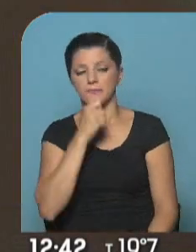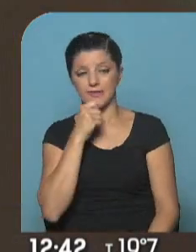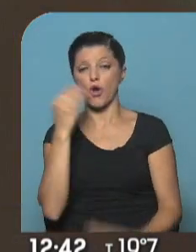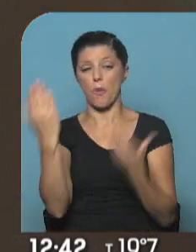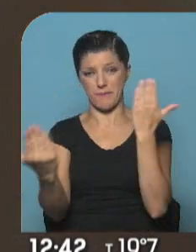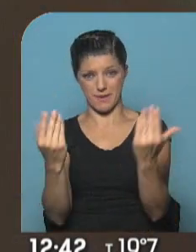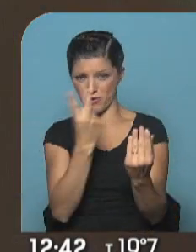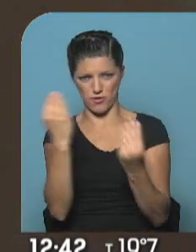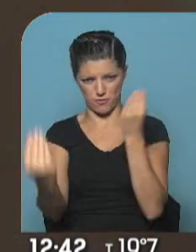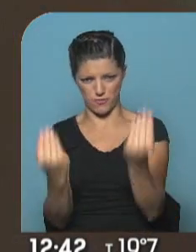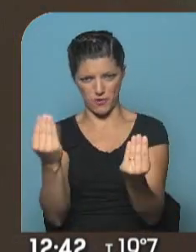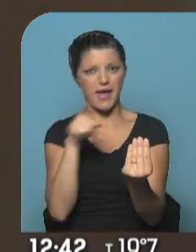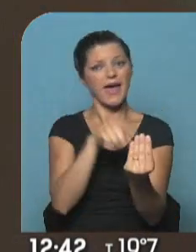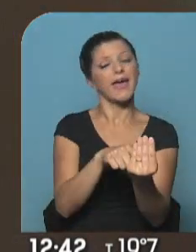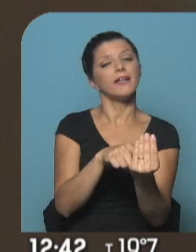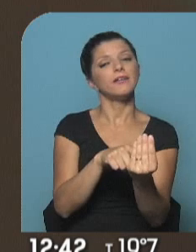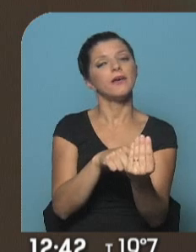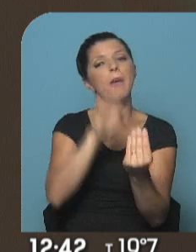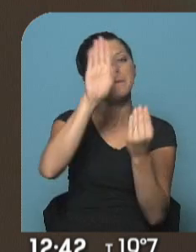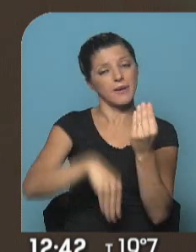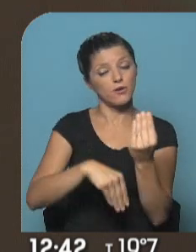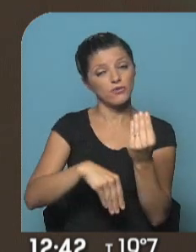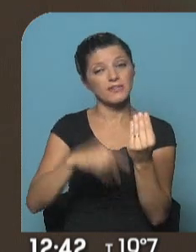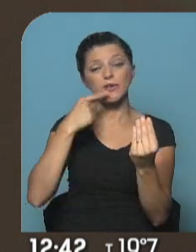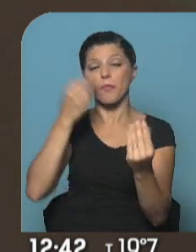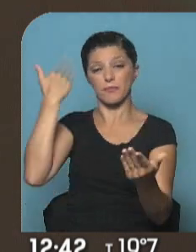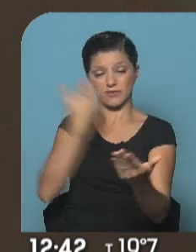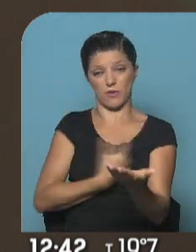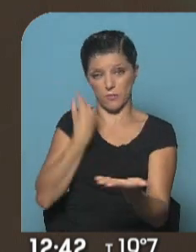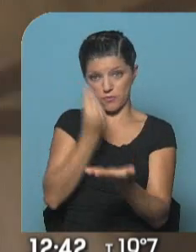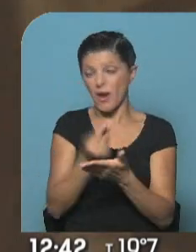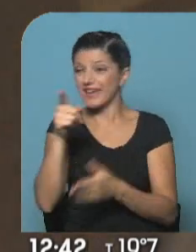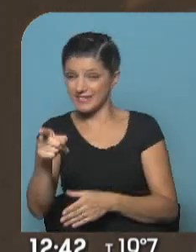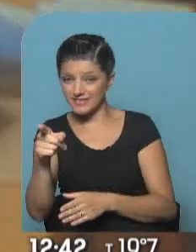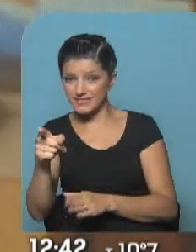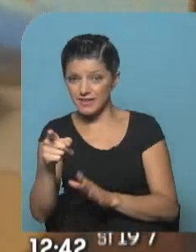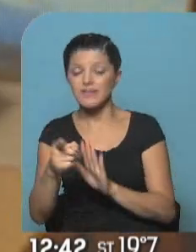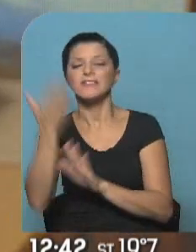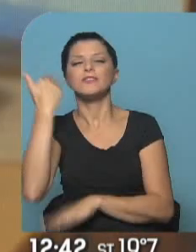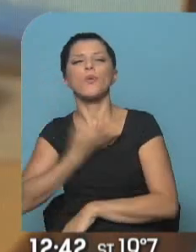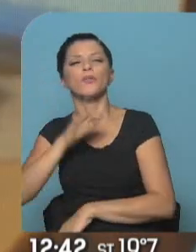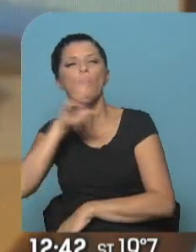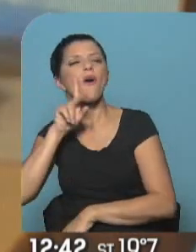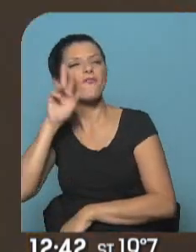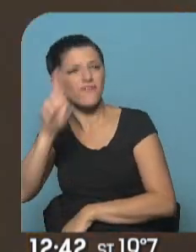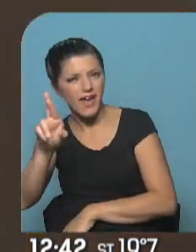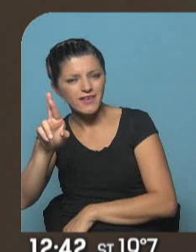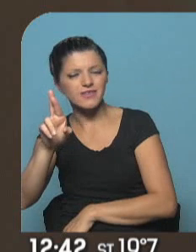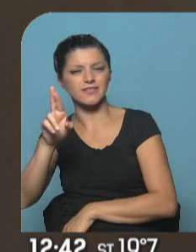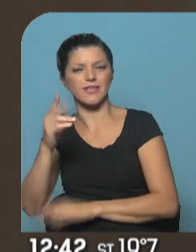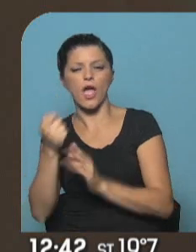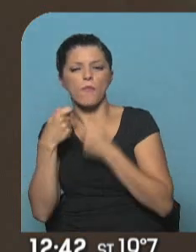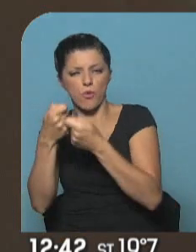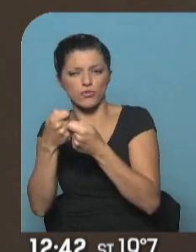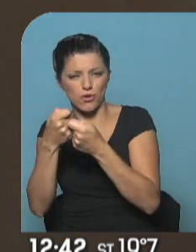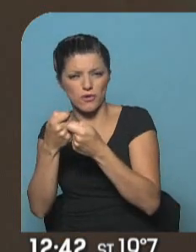presidencia. Y Guillier obtuvo menos votos que Eduardo Frei cuando era candidato por nueva mayoría y perdió con Piñera. Ese es otro